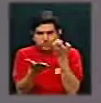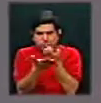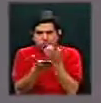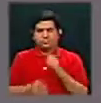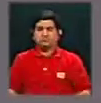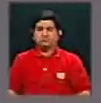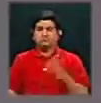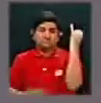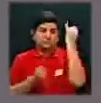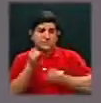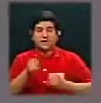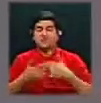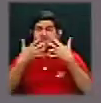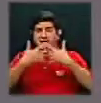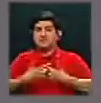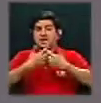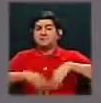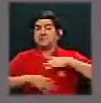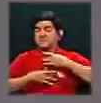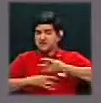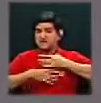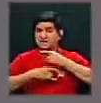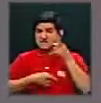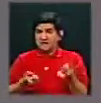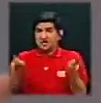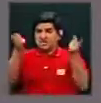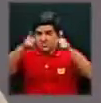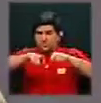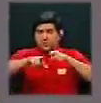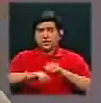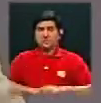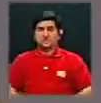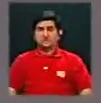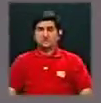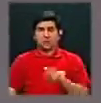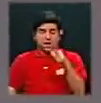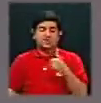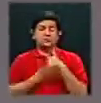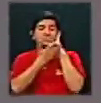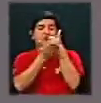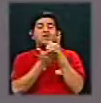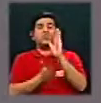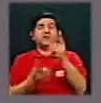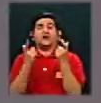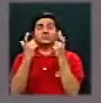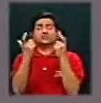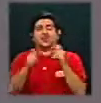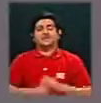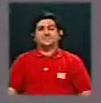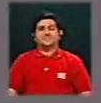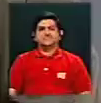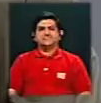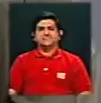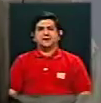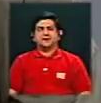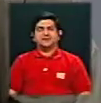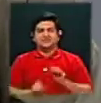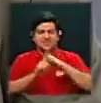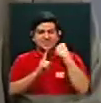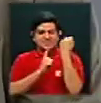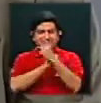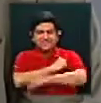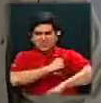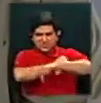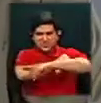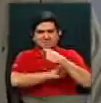y al fin de cuentas a las empresas debería interesarle que eso sea así, porque uh-huh. eso favorecería sus ganancias. El Estado de la Nación ha planteado